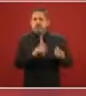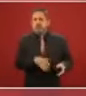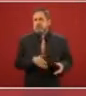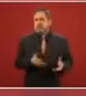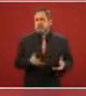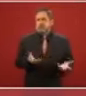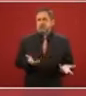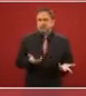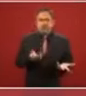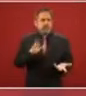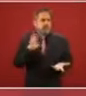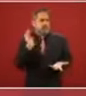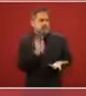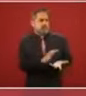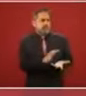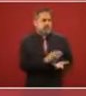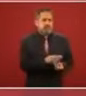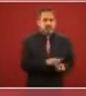se disminuye